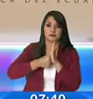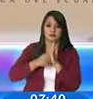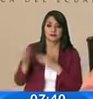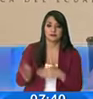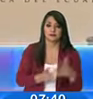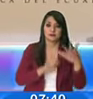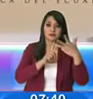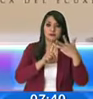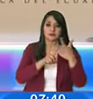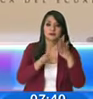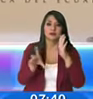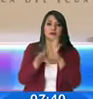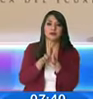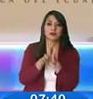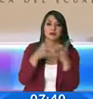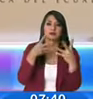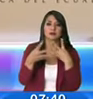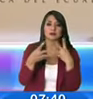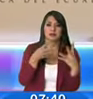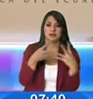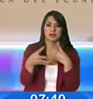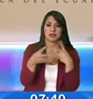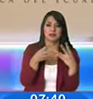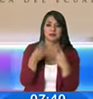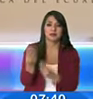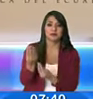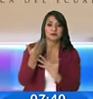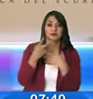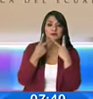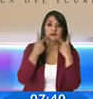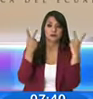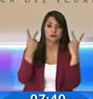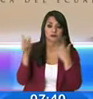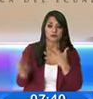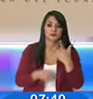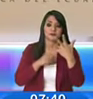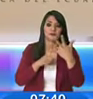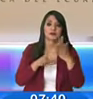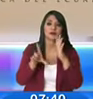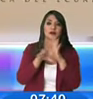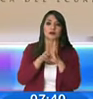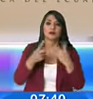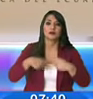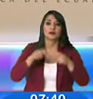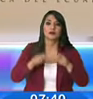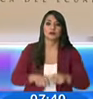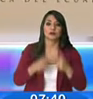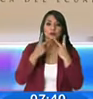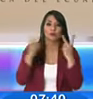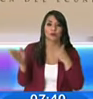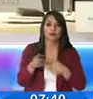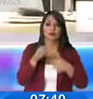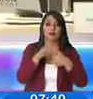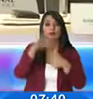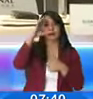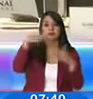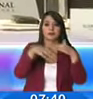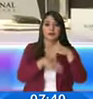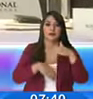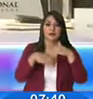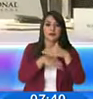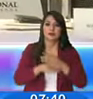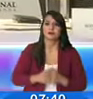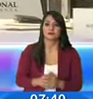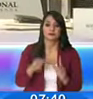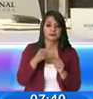Estado, la Ley Orgánica de Transparencia y Acceso a la Información Pública, la Ley de Contratación Pública y la Ley de Minería. Elizabeth